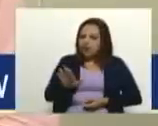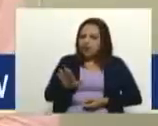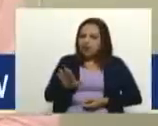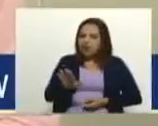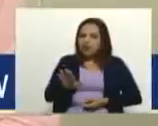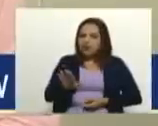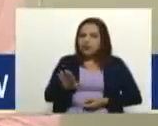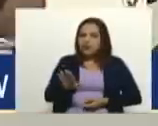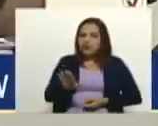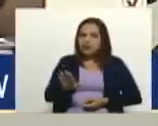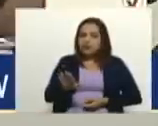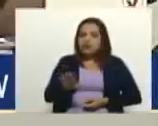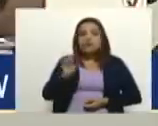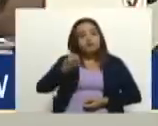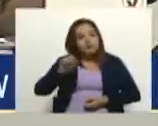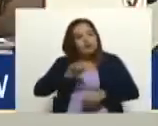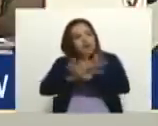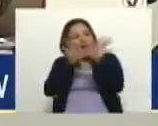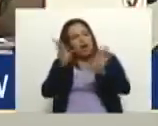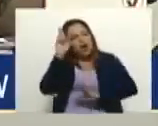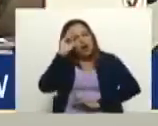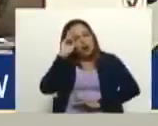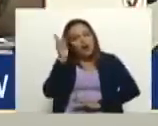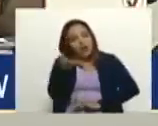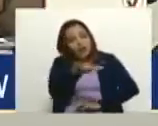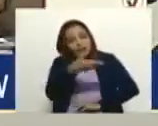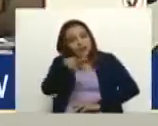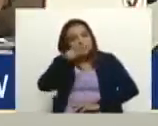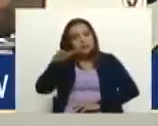Sí, claro, y recuerda que esa gente,